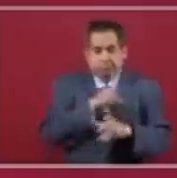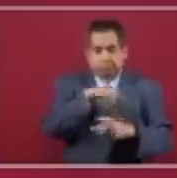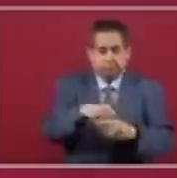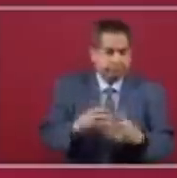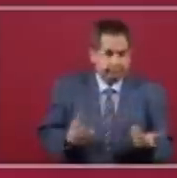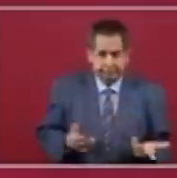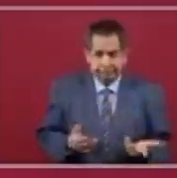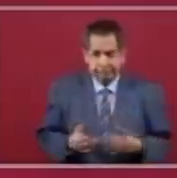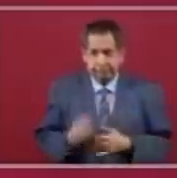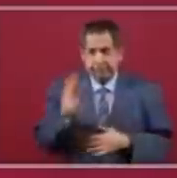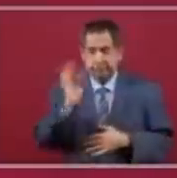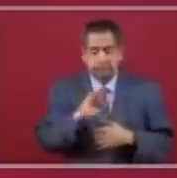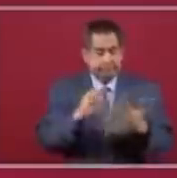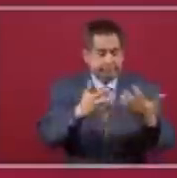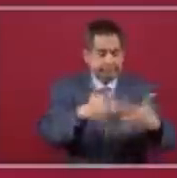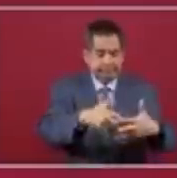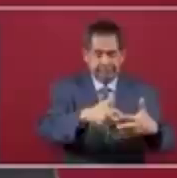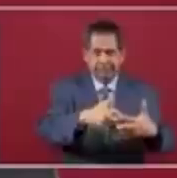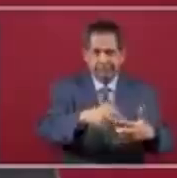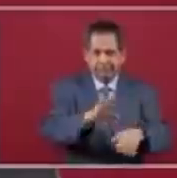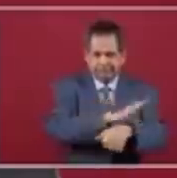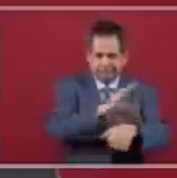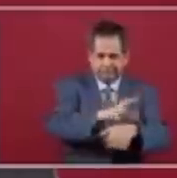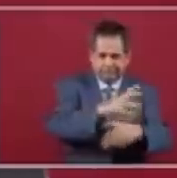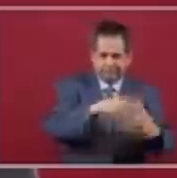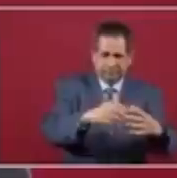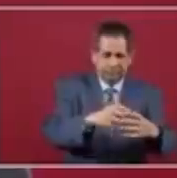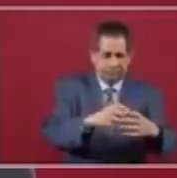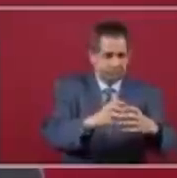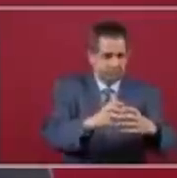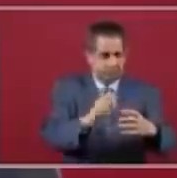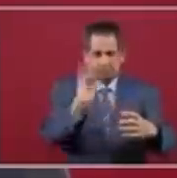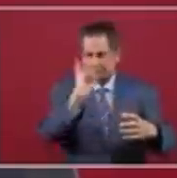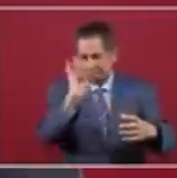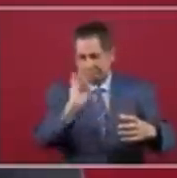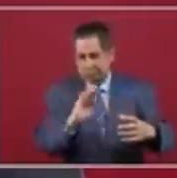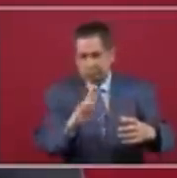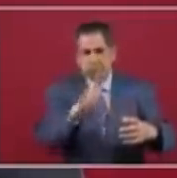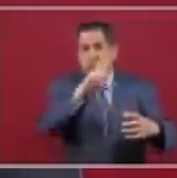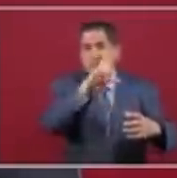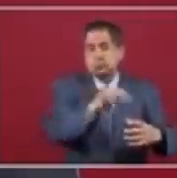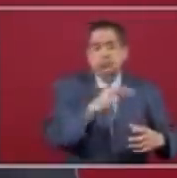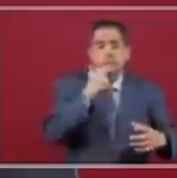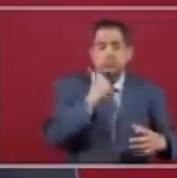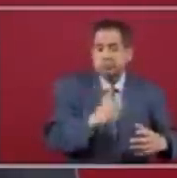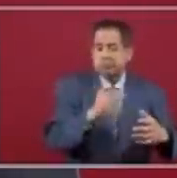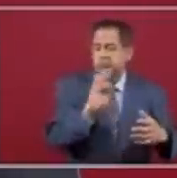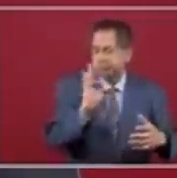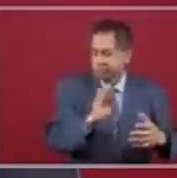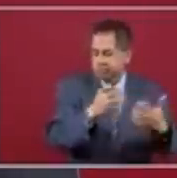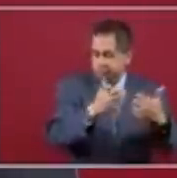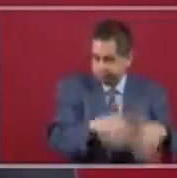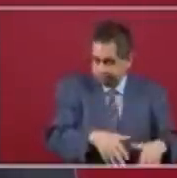porque si la planta no funciona,